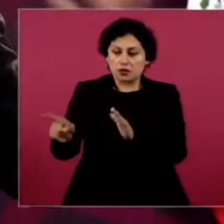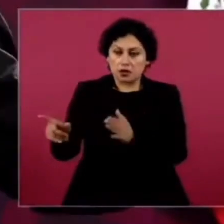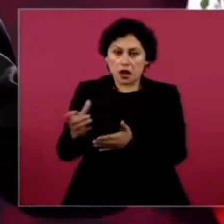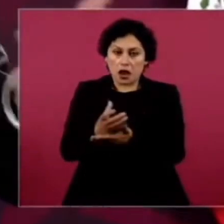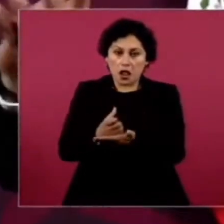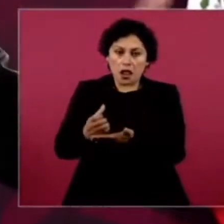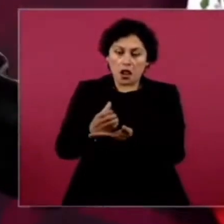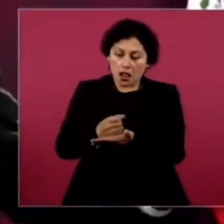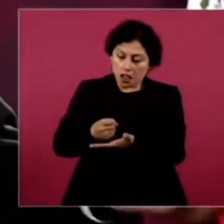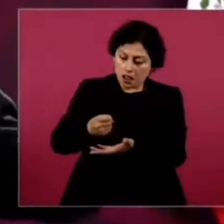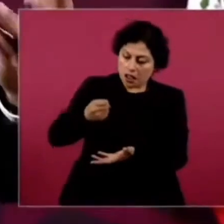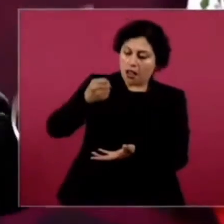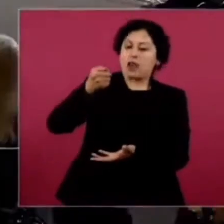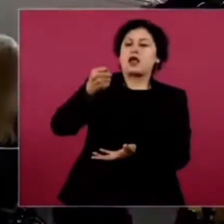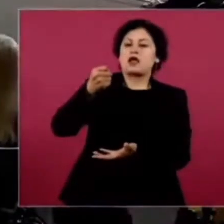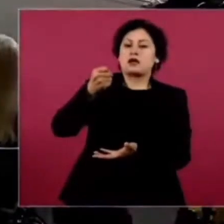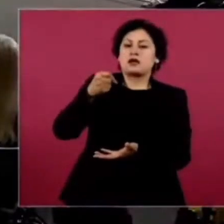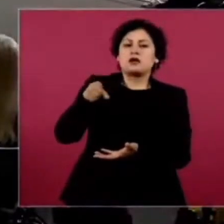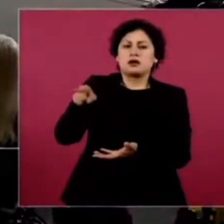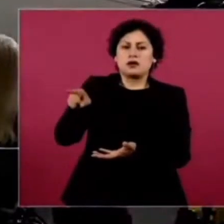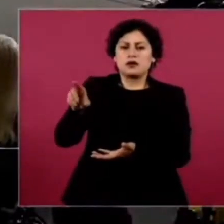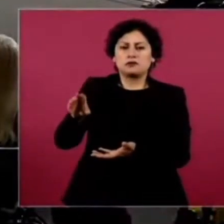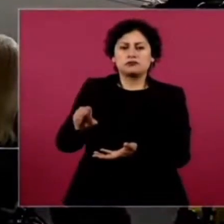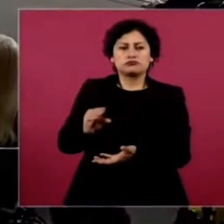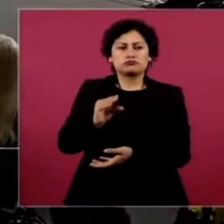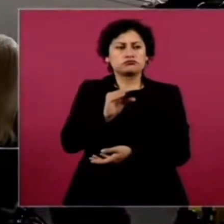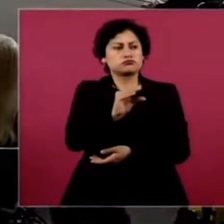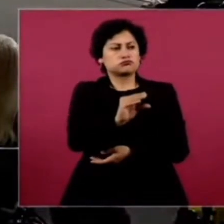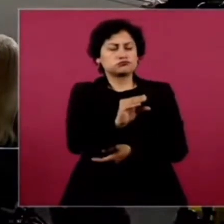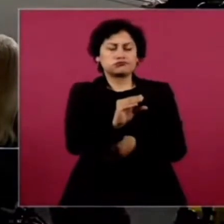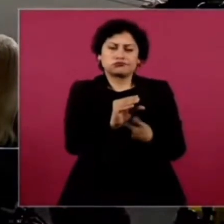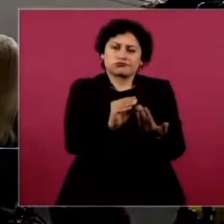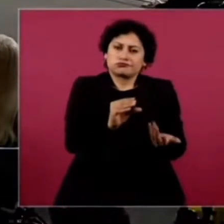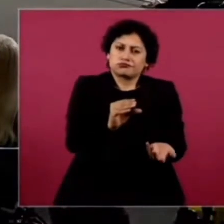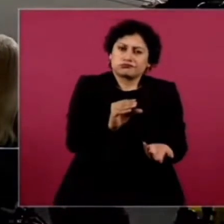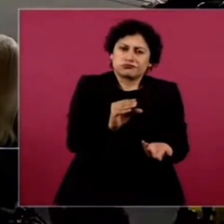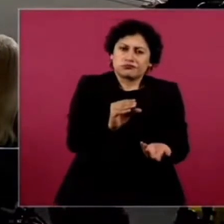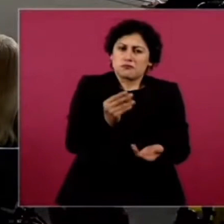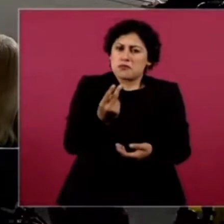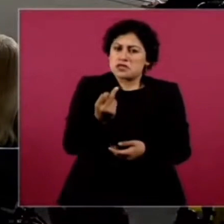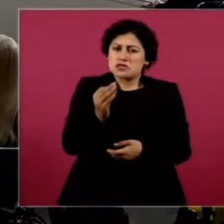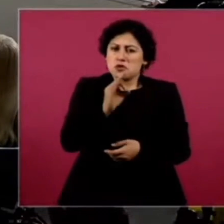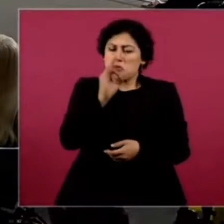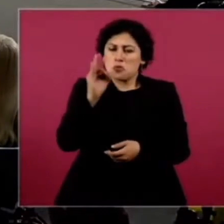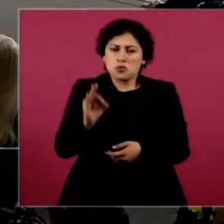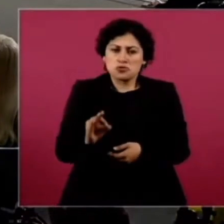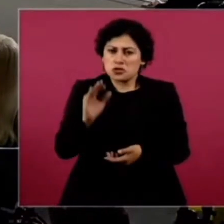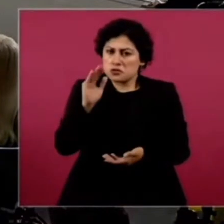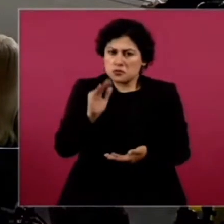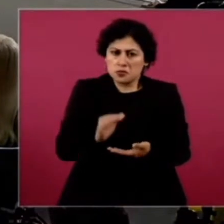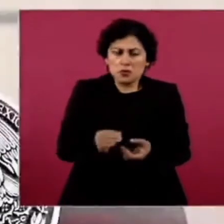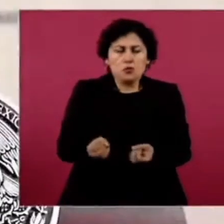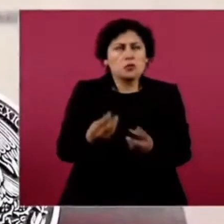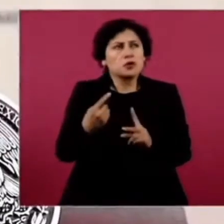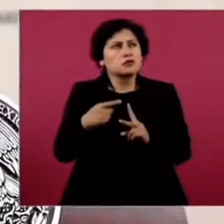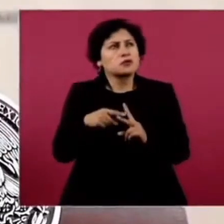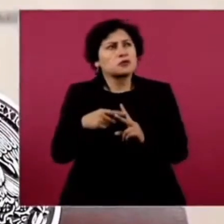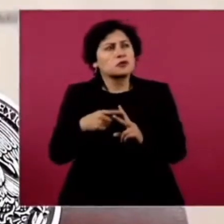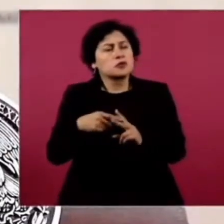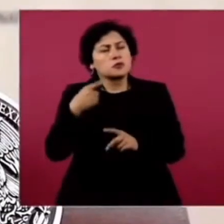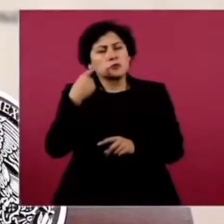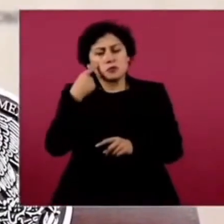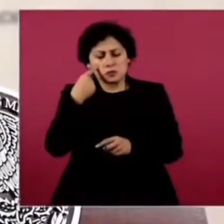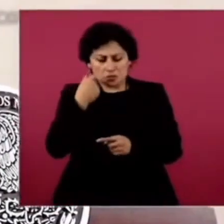voy a recibir, qué sé yo, que serían 25% menos, son 6,